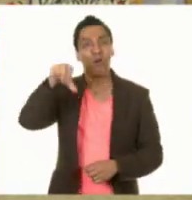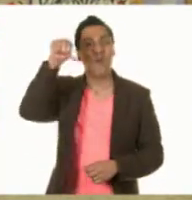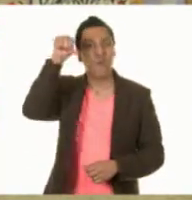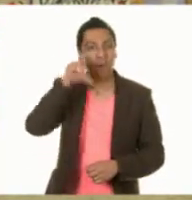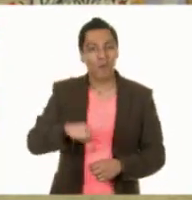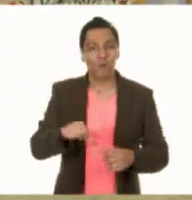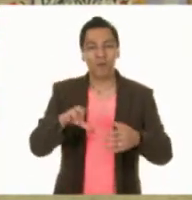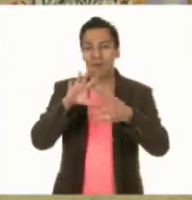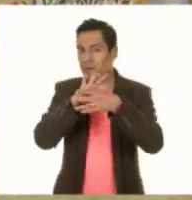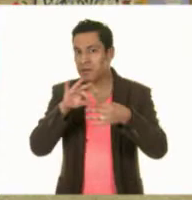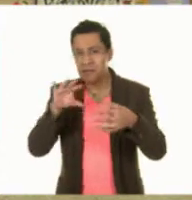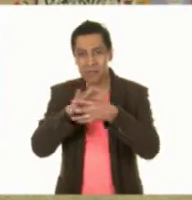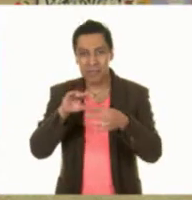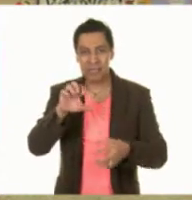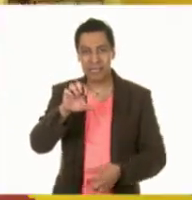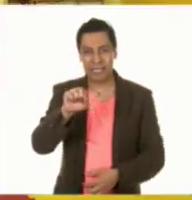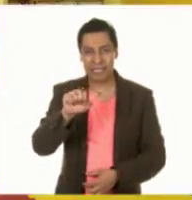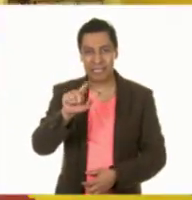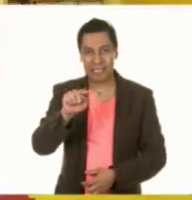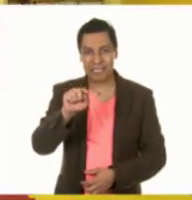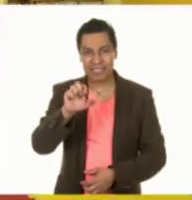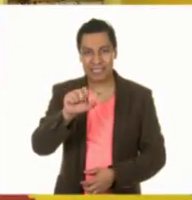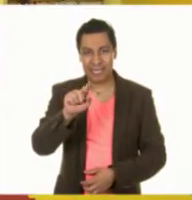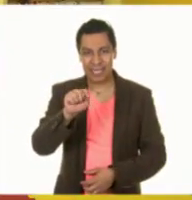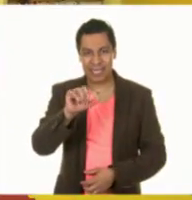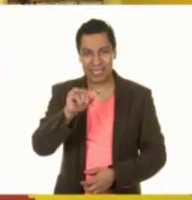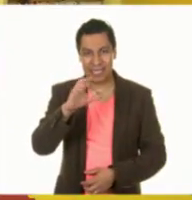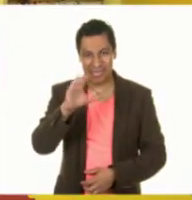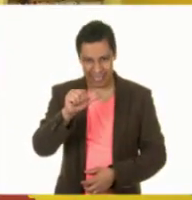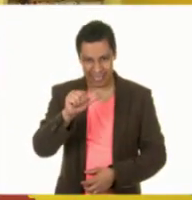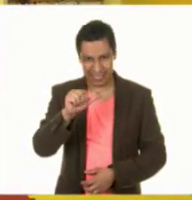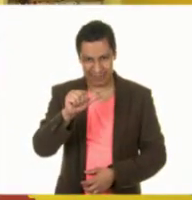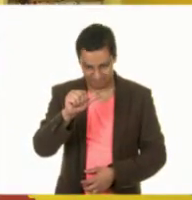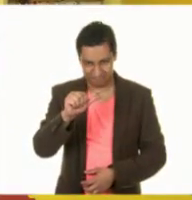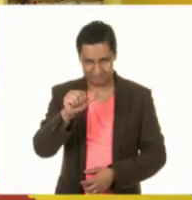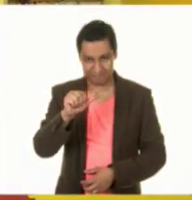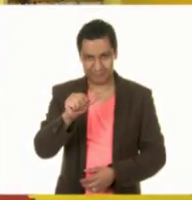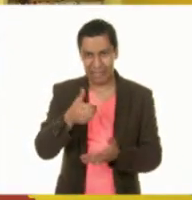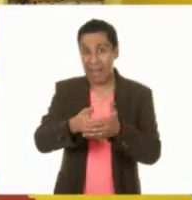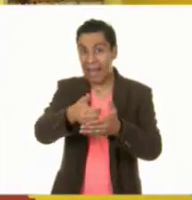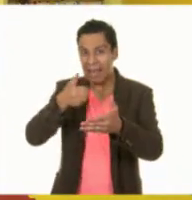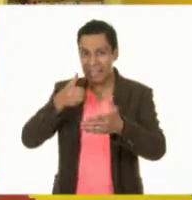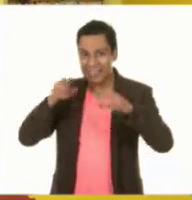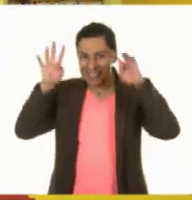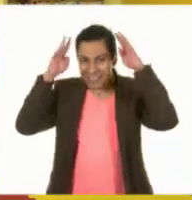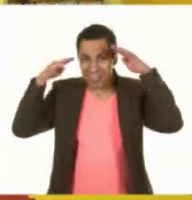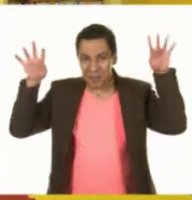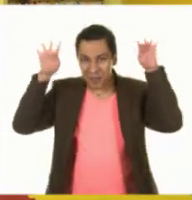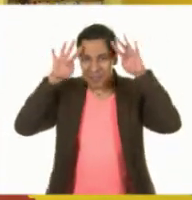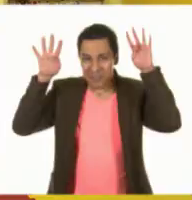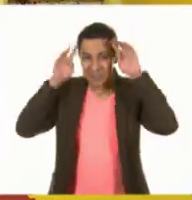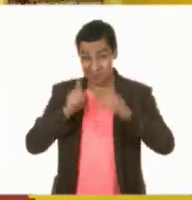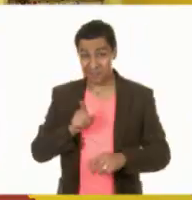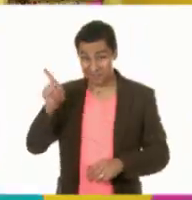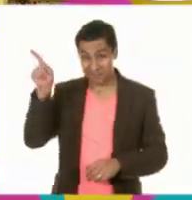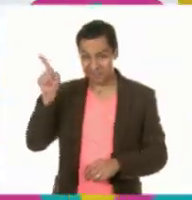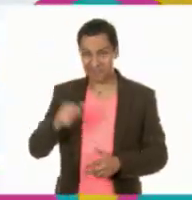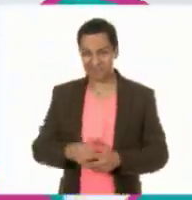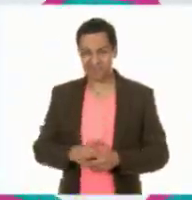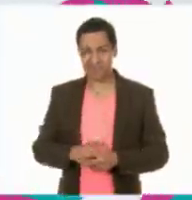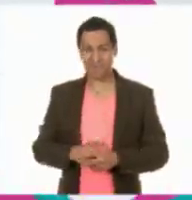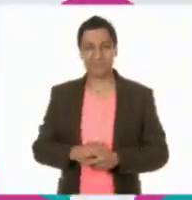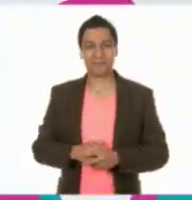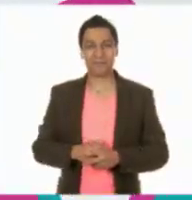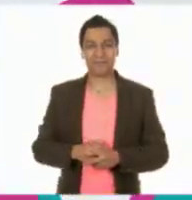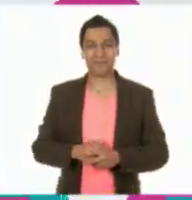hoy exploramos la estética? Me agrada la idea, pero antes, vamos con Ajo Listo. Claro que sí, vamos a verlo.